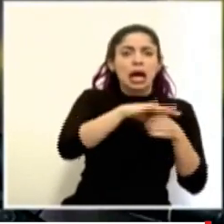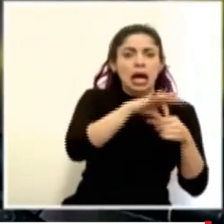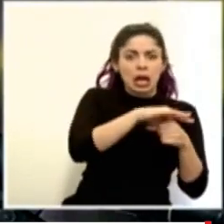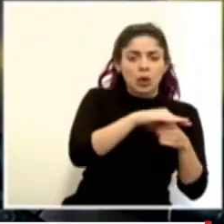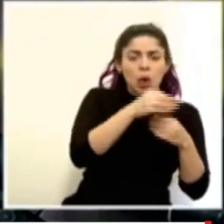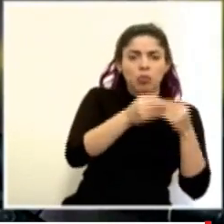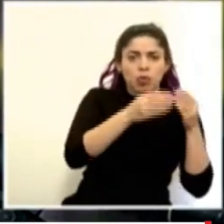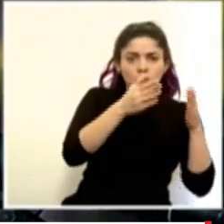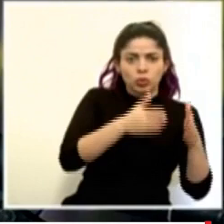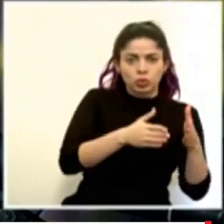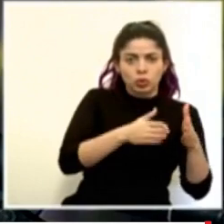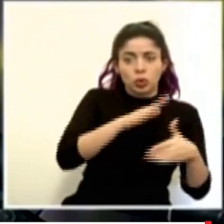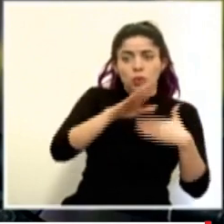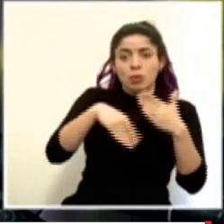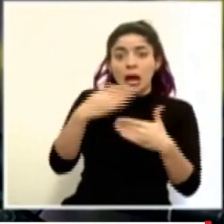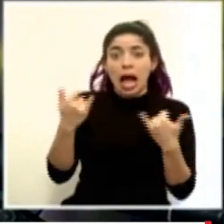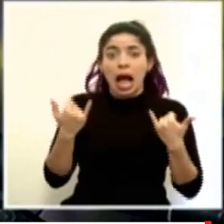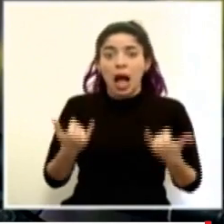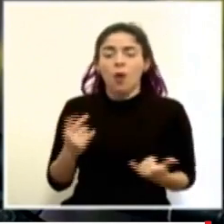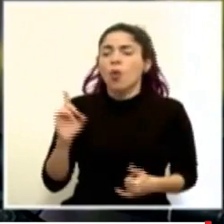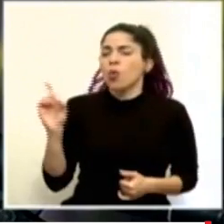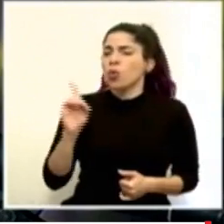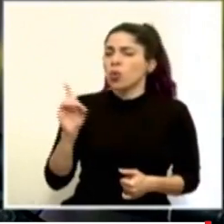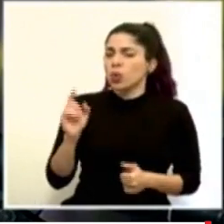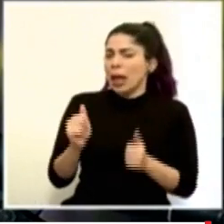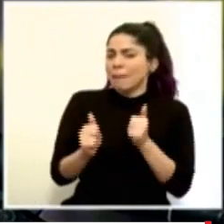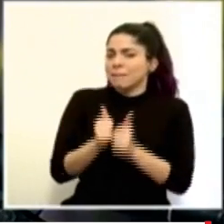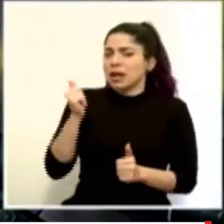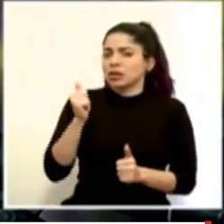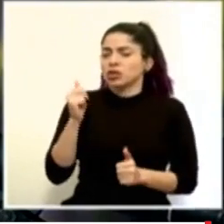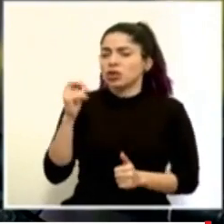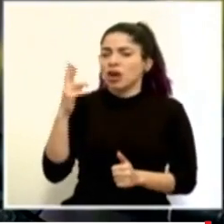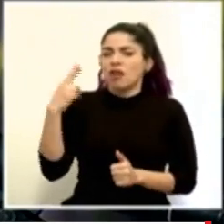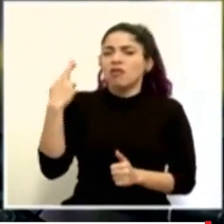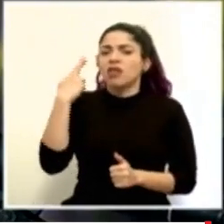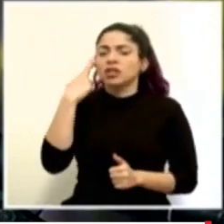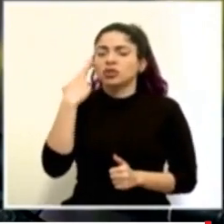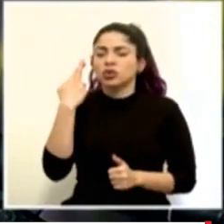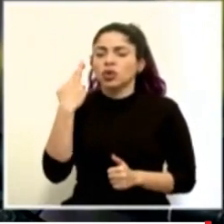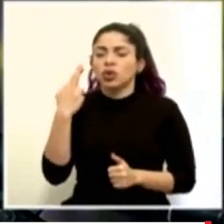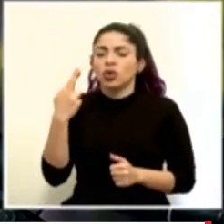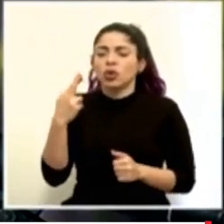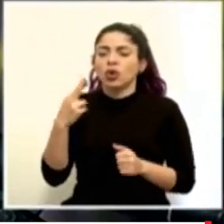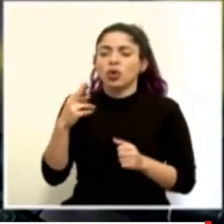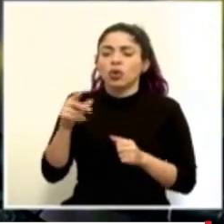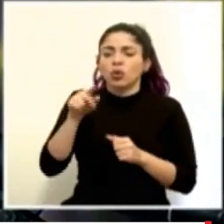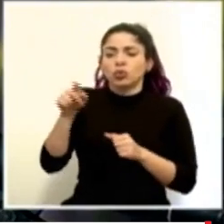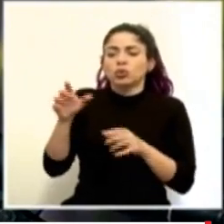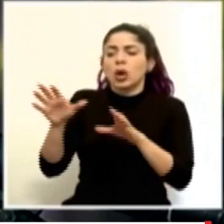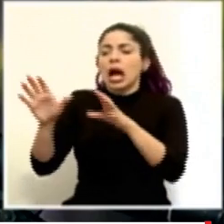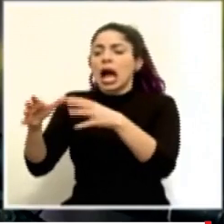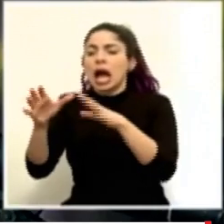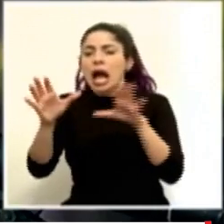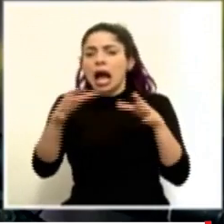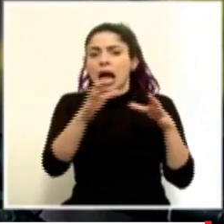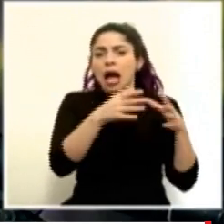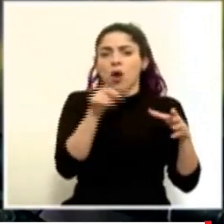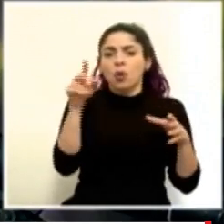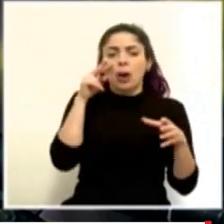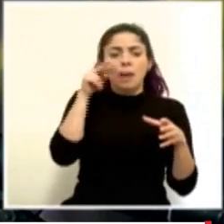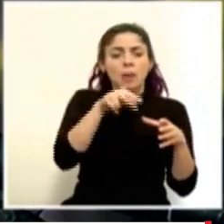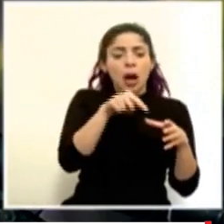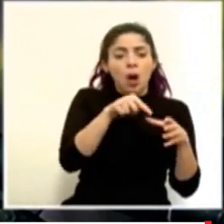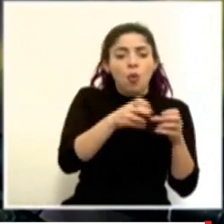de producción. En este momento, ¿a dónde se encuentra, digamos, ese grupo o esa área que ustedes tienen en la mira de donde